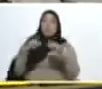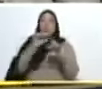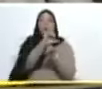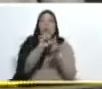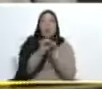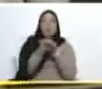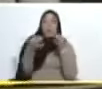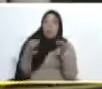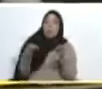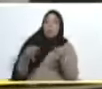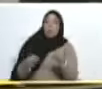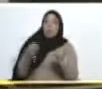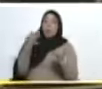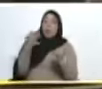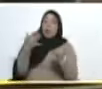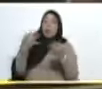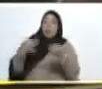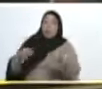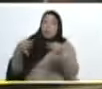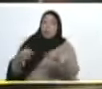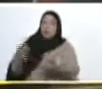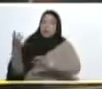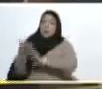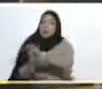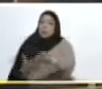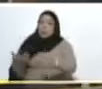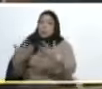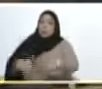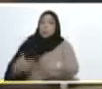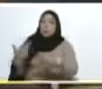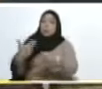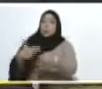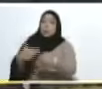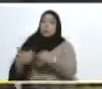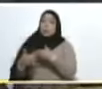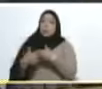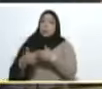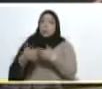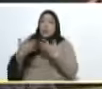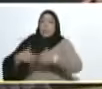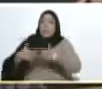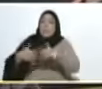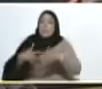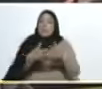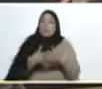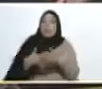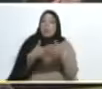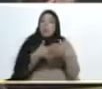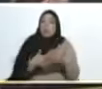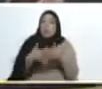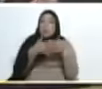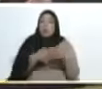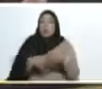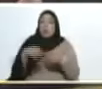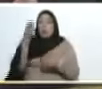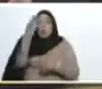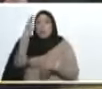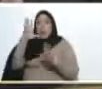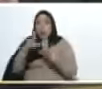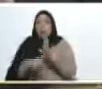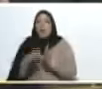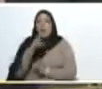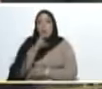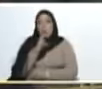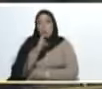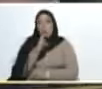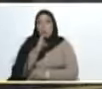ecosistema que está siendo salvajemente agredido por las transnacionales petroleras y por los piratas de la minería